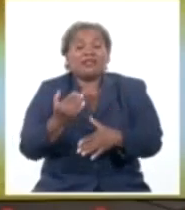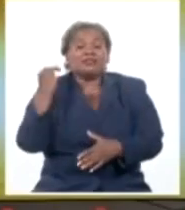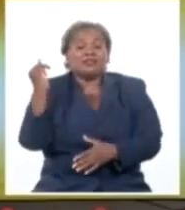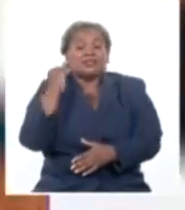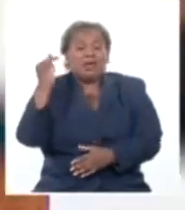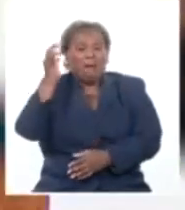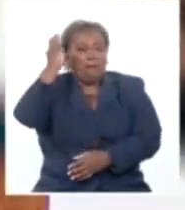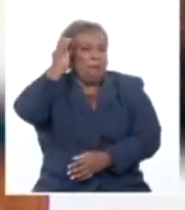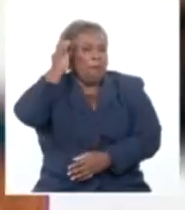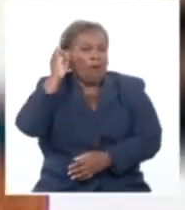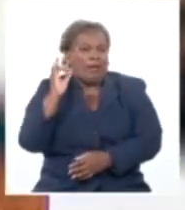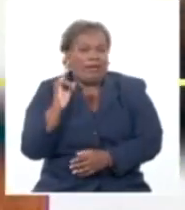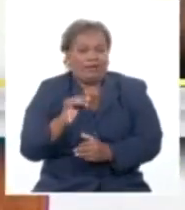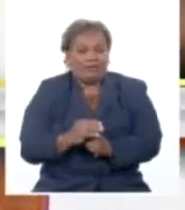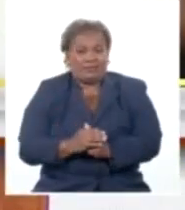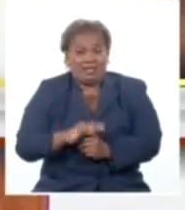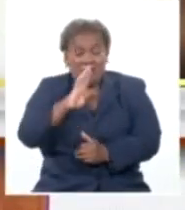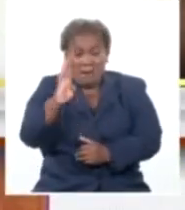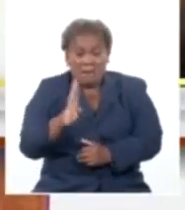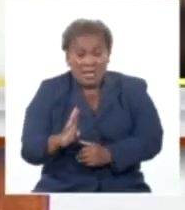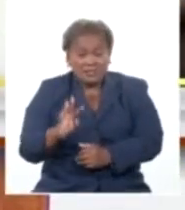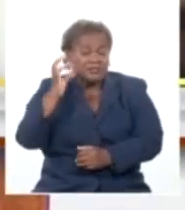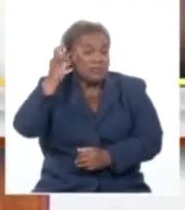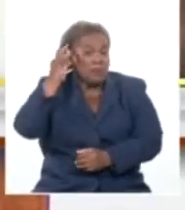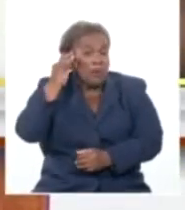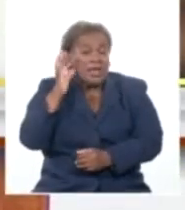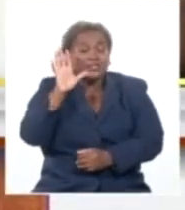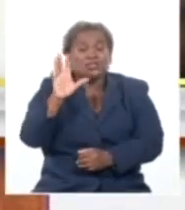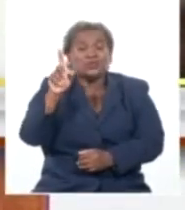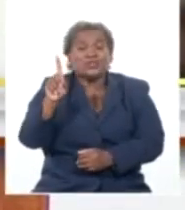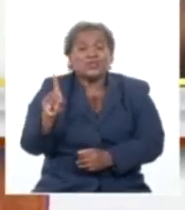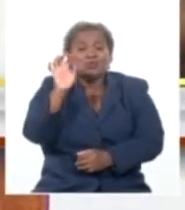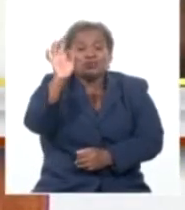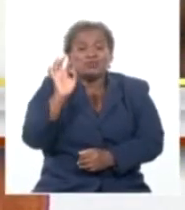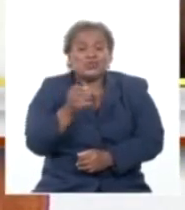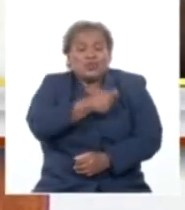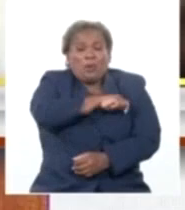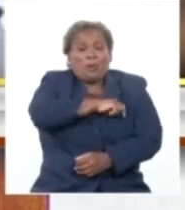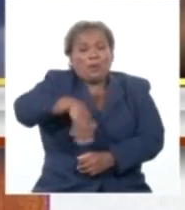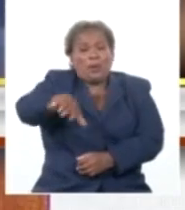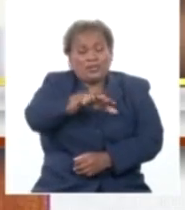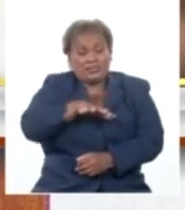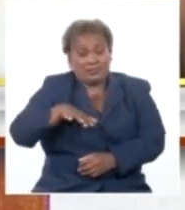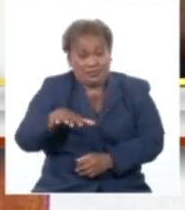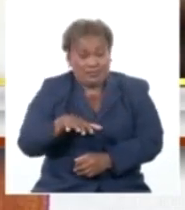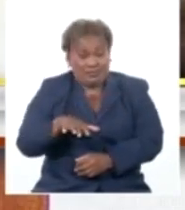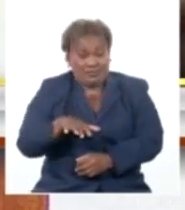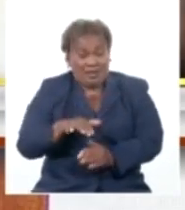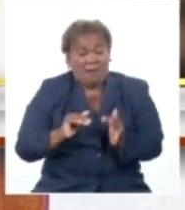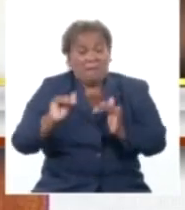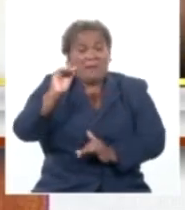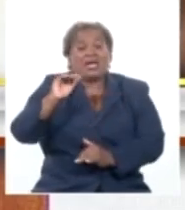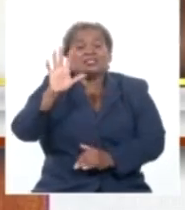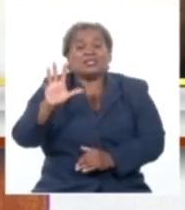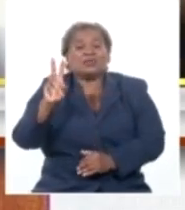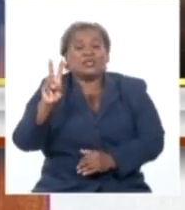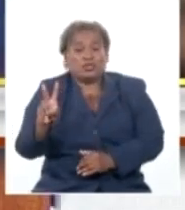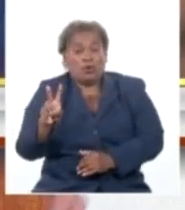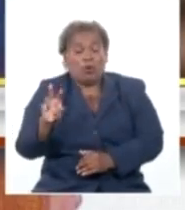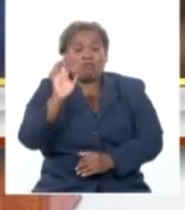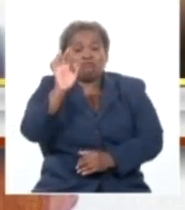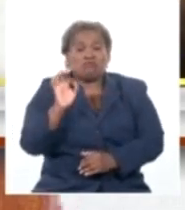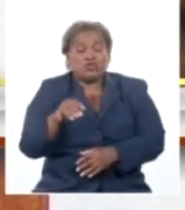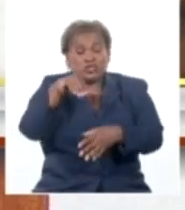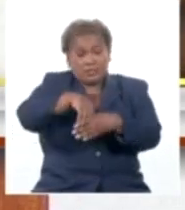de la Mujer. En Brasil, las mujeres representan el 51% de la población y poco más de un 52% del electorado, y